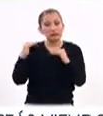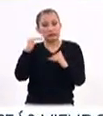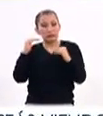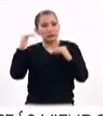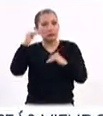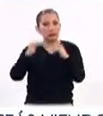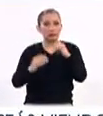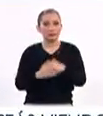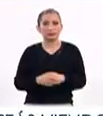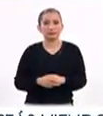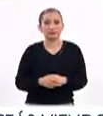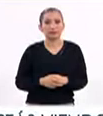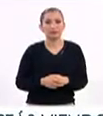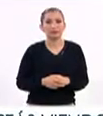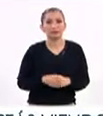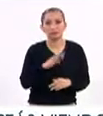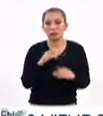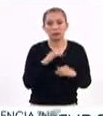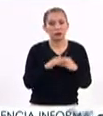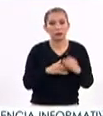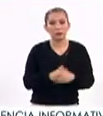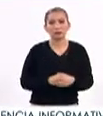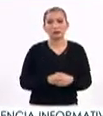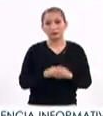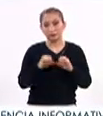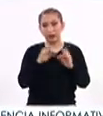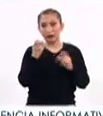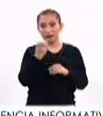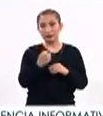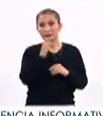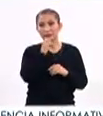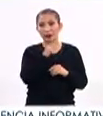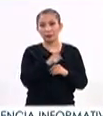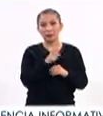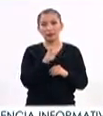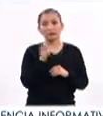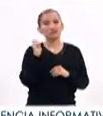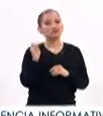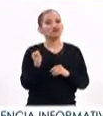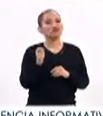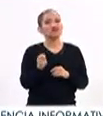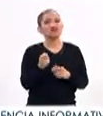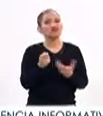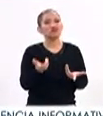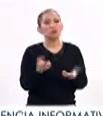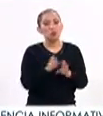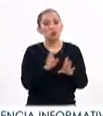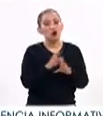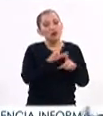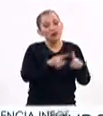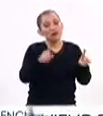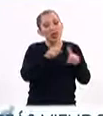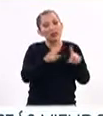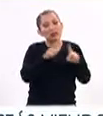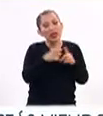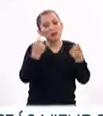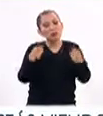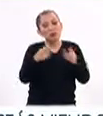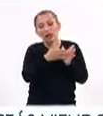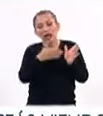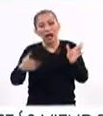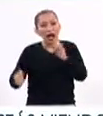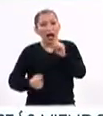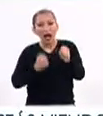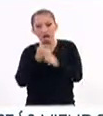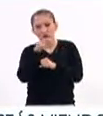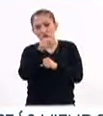alzando tu nivel. Claro. Por todos lados. Y obviamente esto también implica una serie de conciertos durante el año, ¿no?